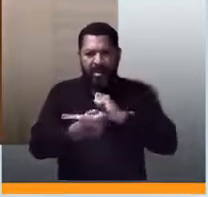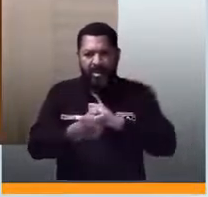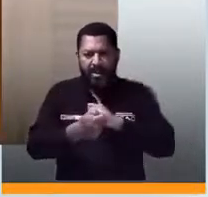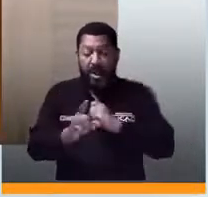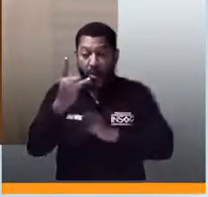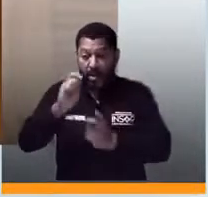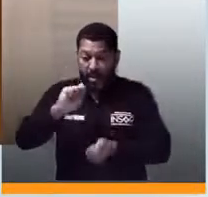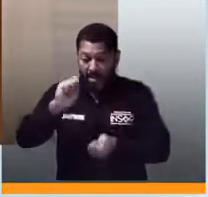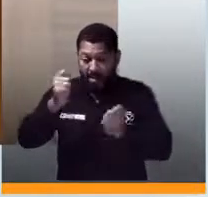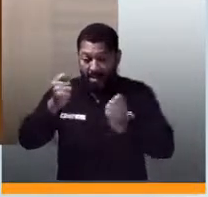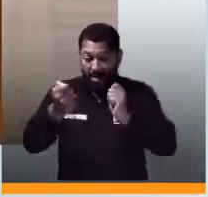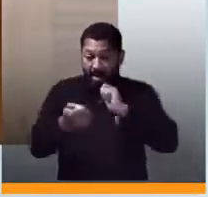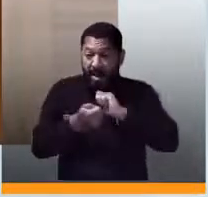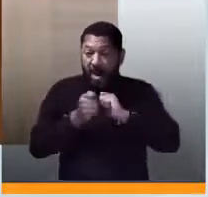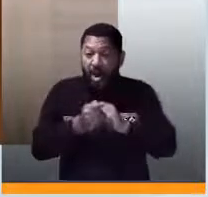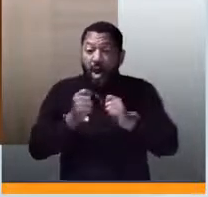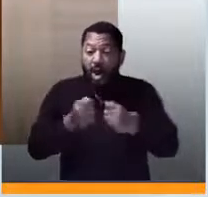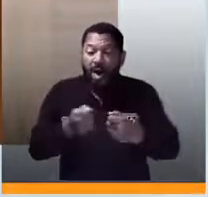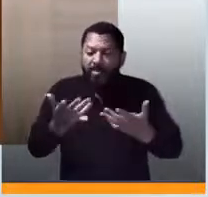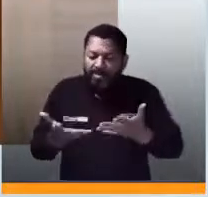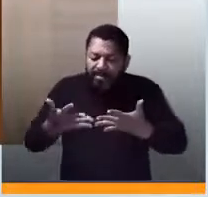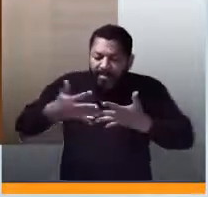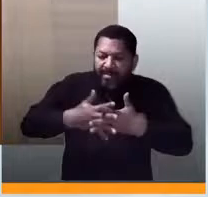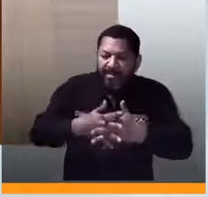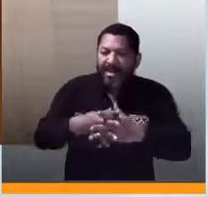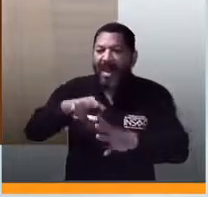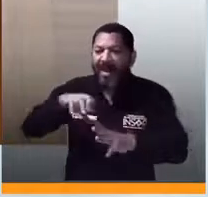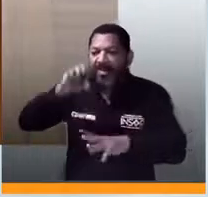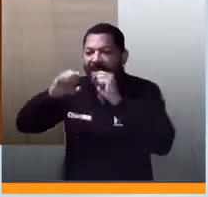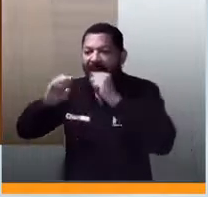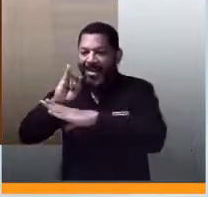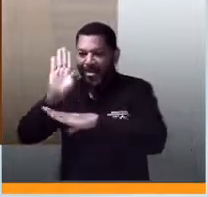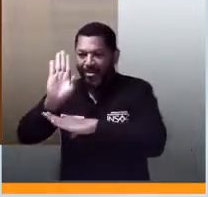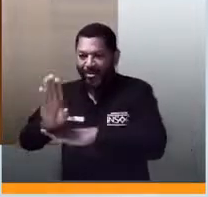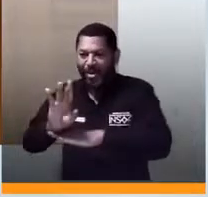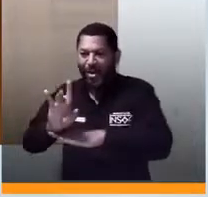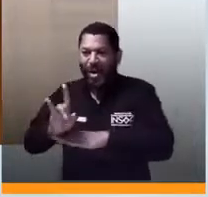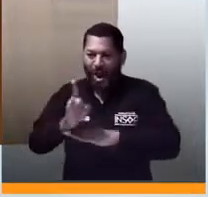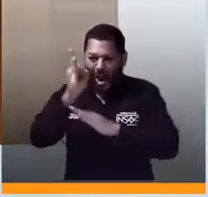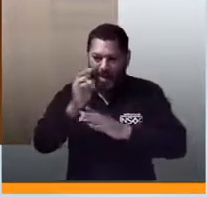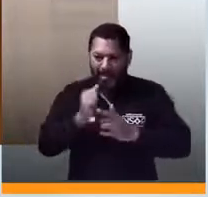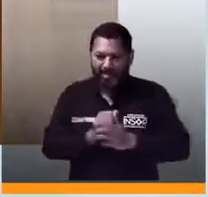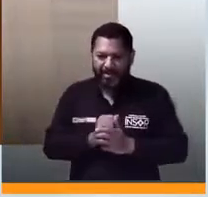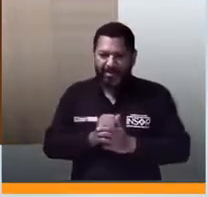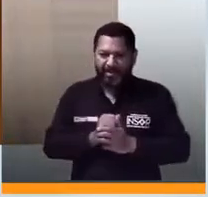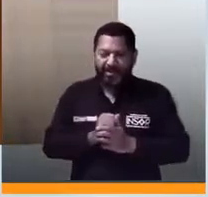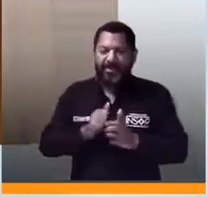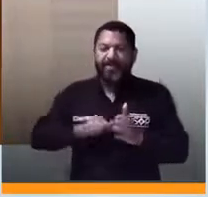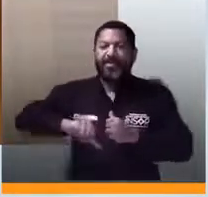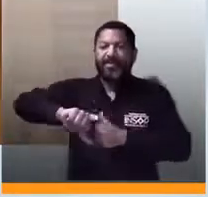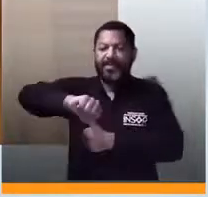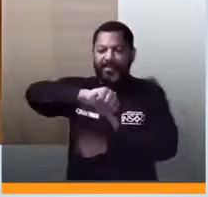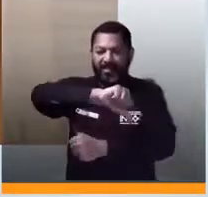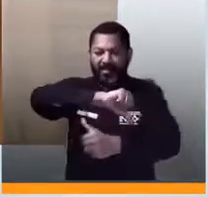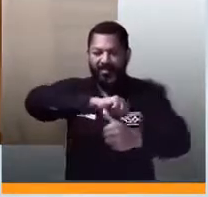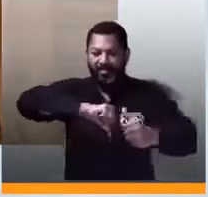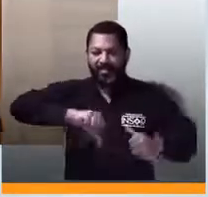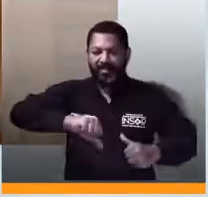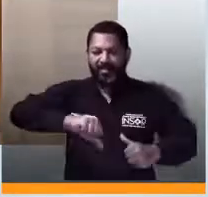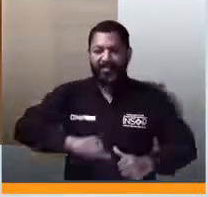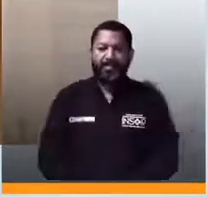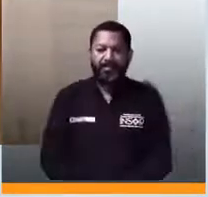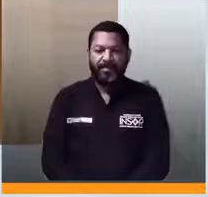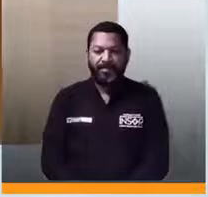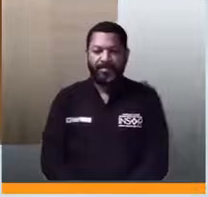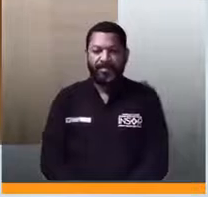adaptarse, sino incorporar el aprendizaje institucional en estos momentos de cambio. Así que, rector Pablo, adelante,